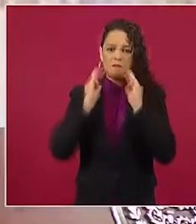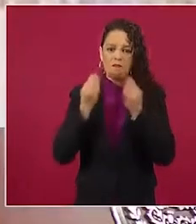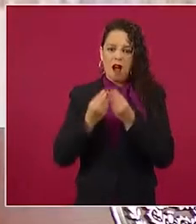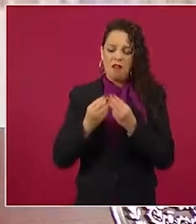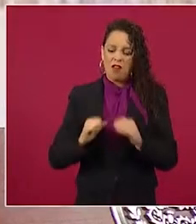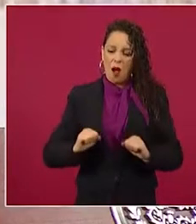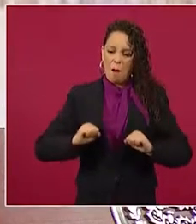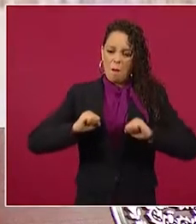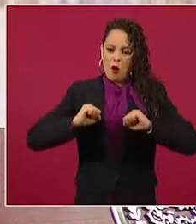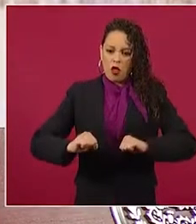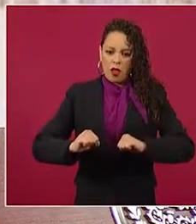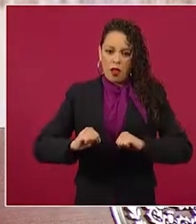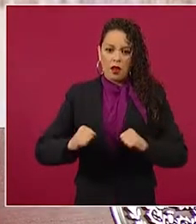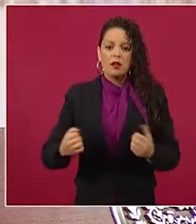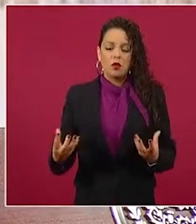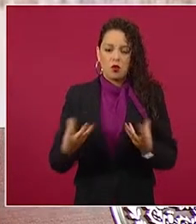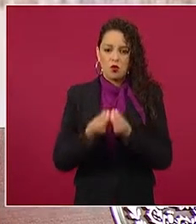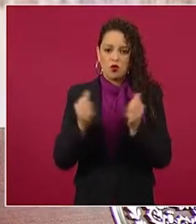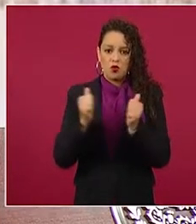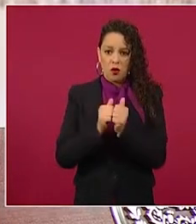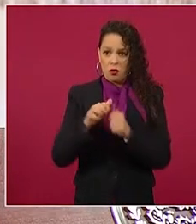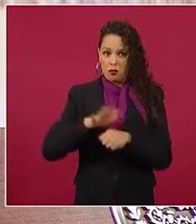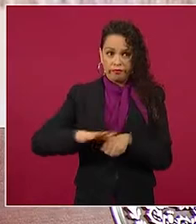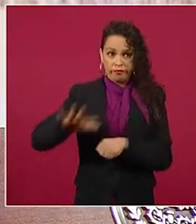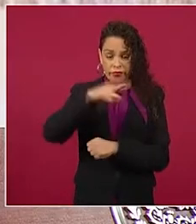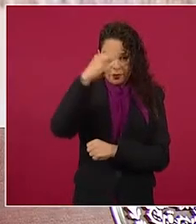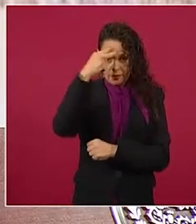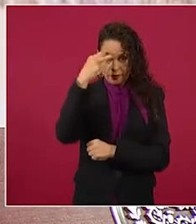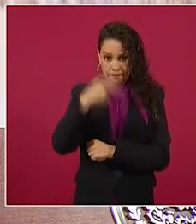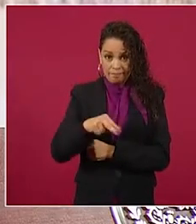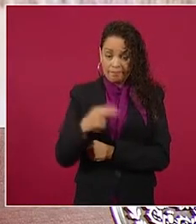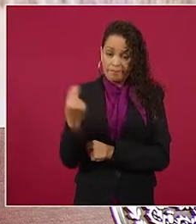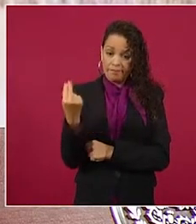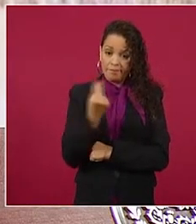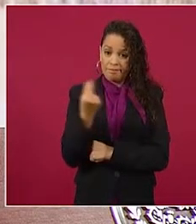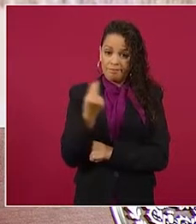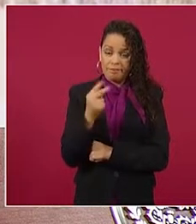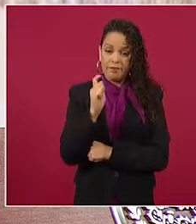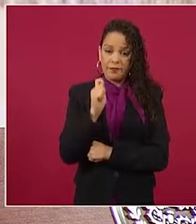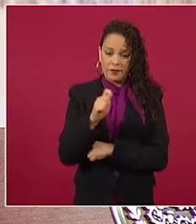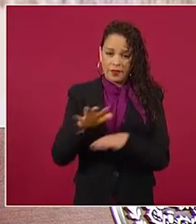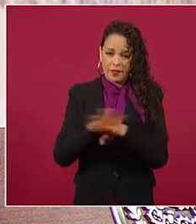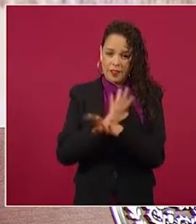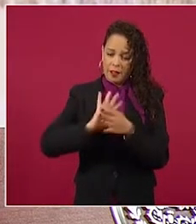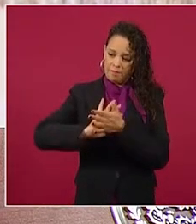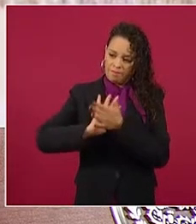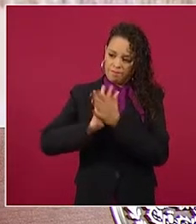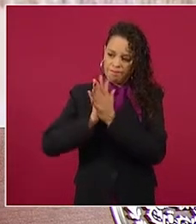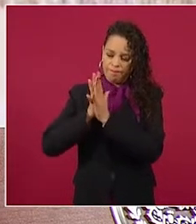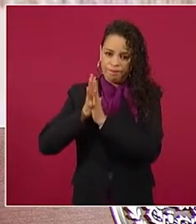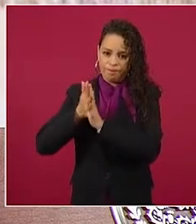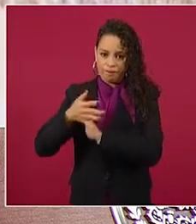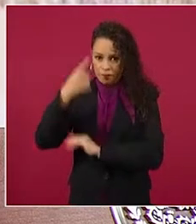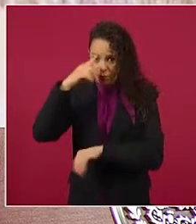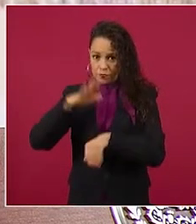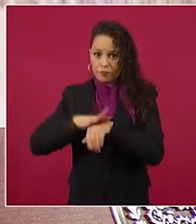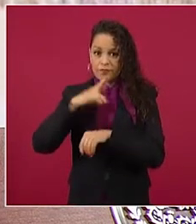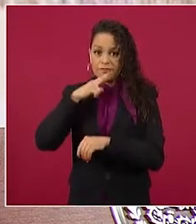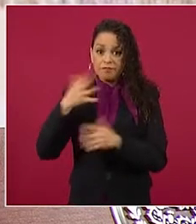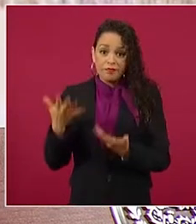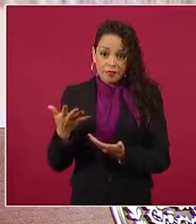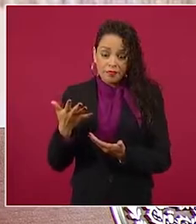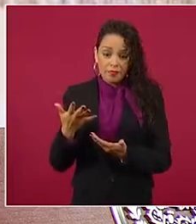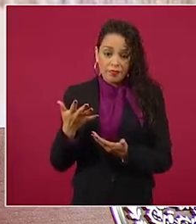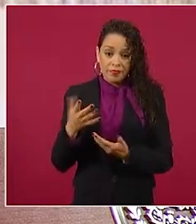un proceso de transformación, pues no es en contra de él de manera directa, aunque los